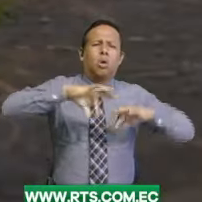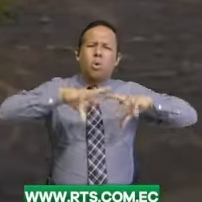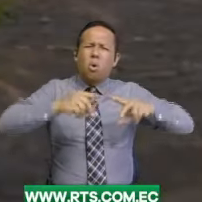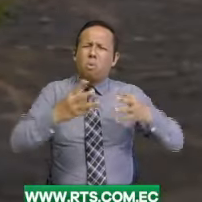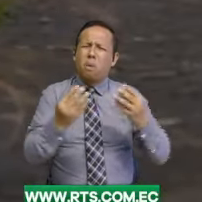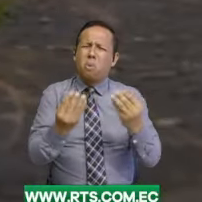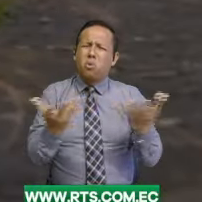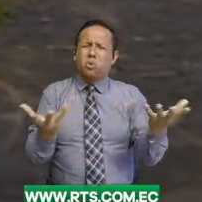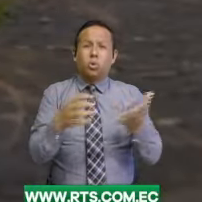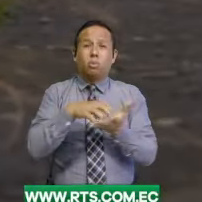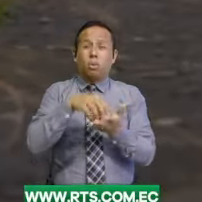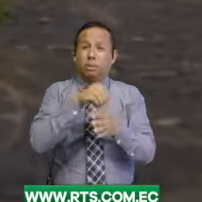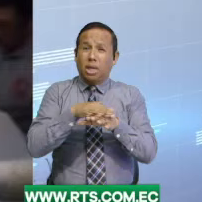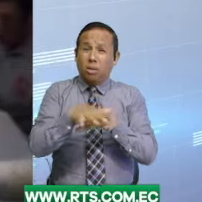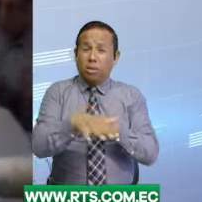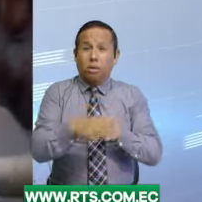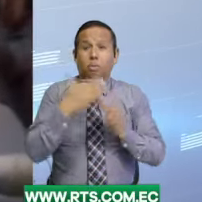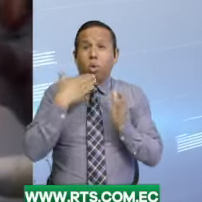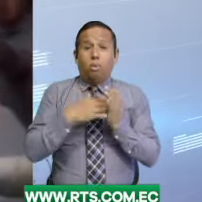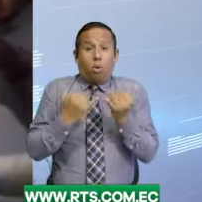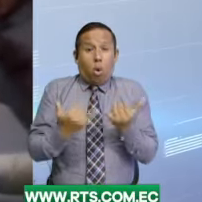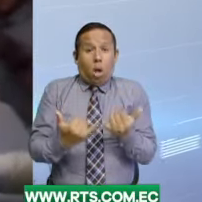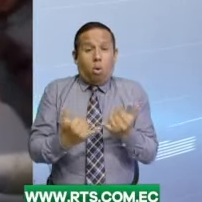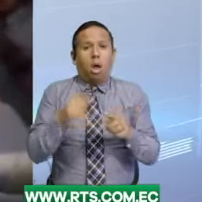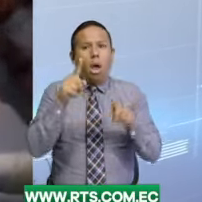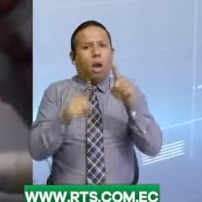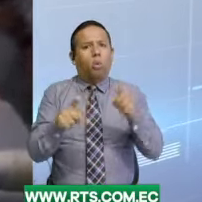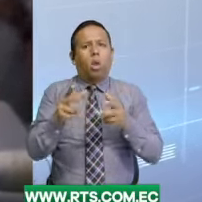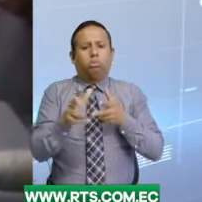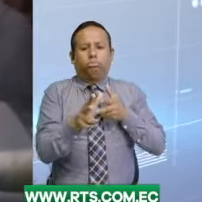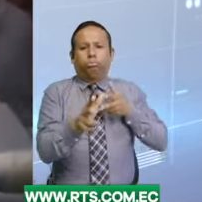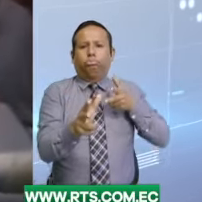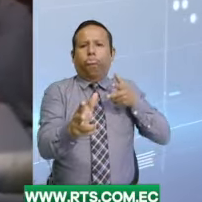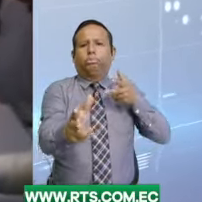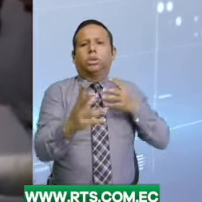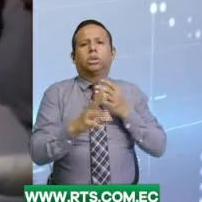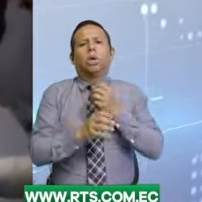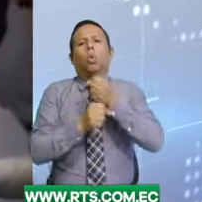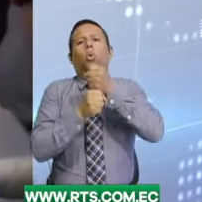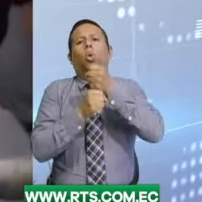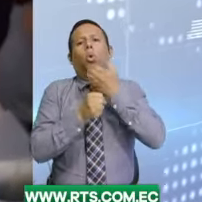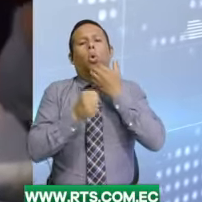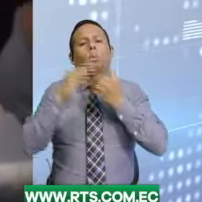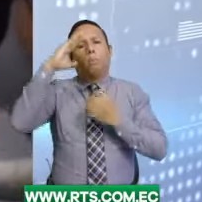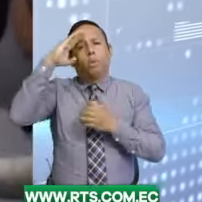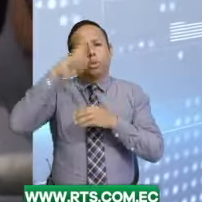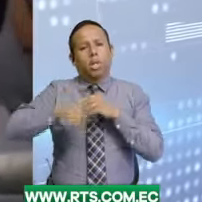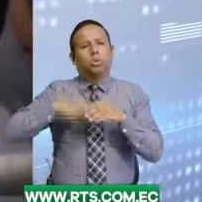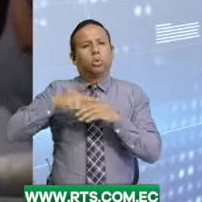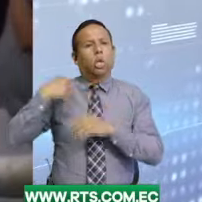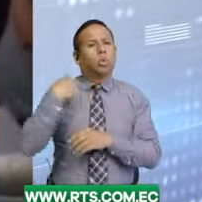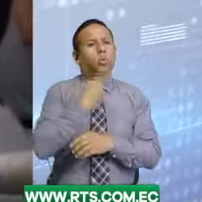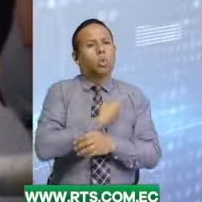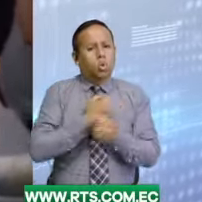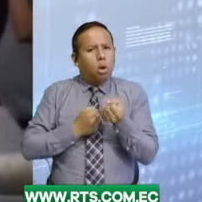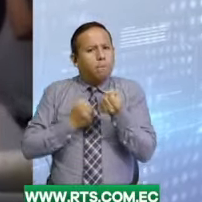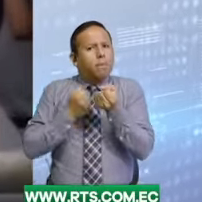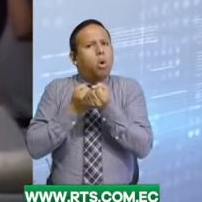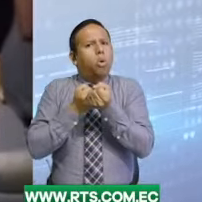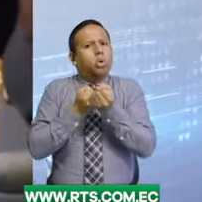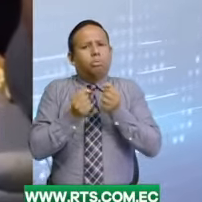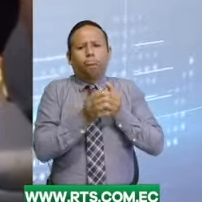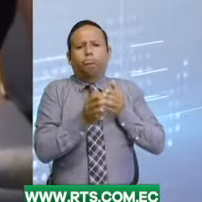Ríos, donde ahora están aplicando las caravanas seguras con la Policía Nacional. Les vamos a dar un acompañamiento hasta la